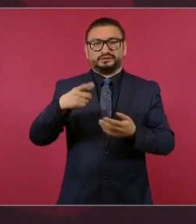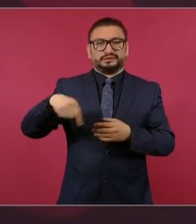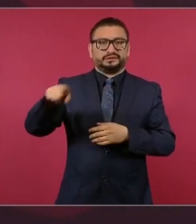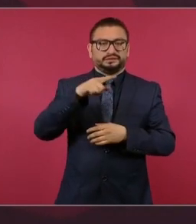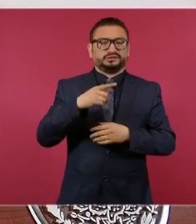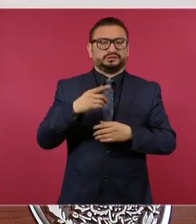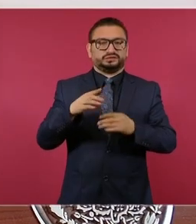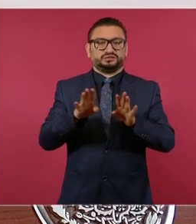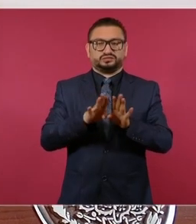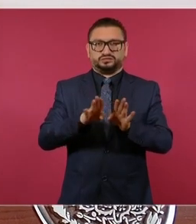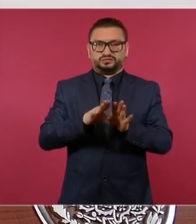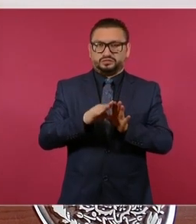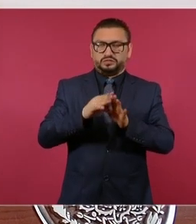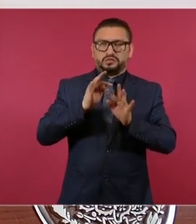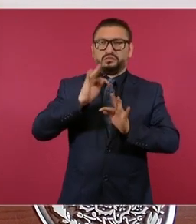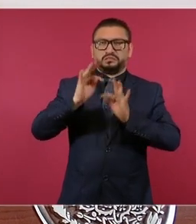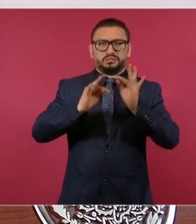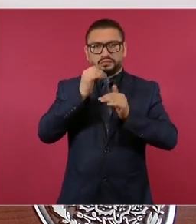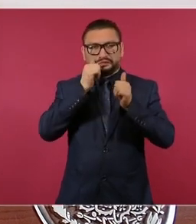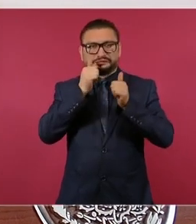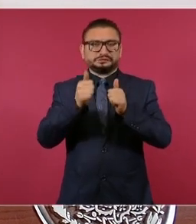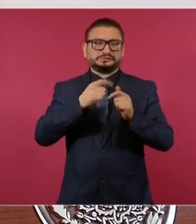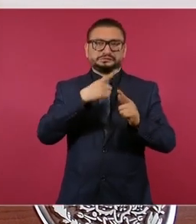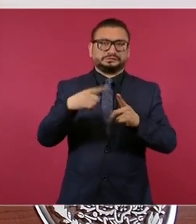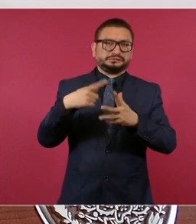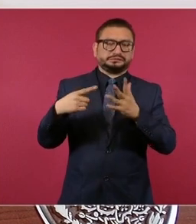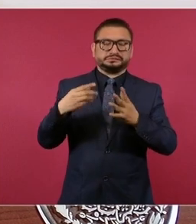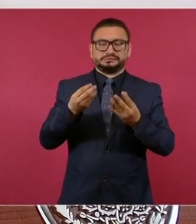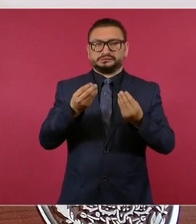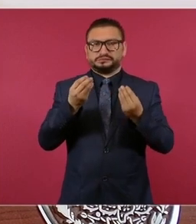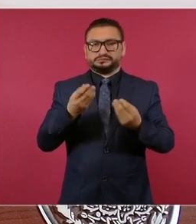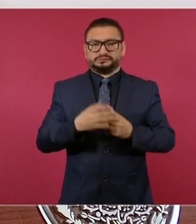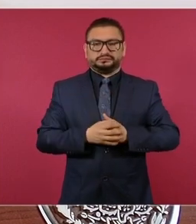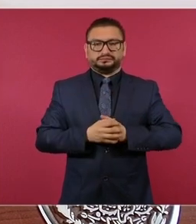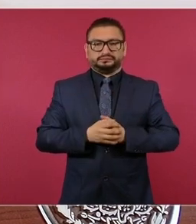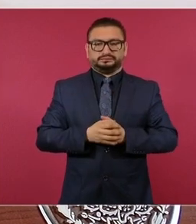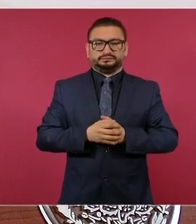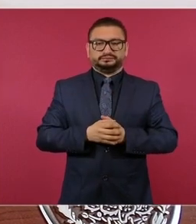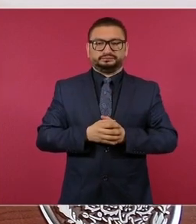vivían colmados de atenciones, de privilegios.